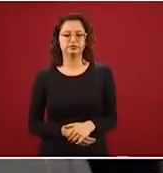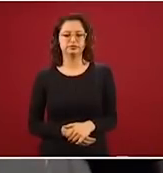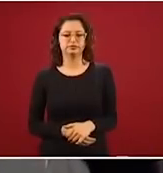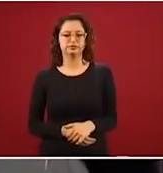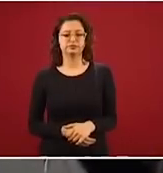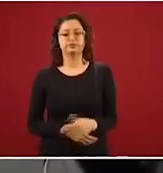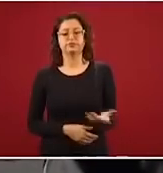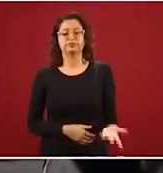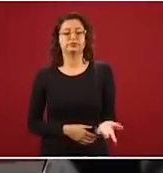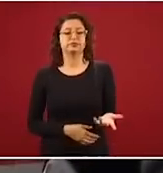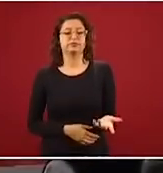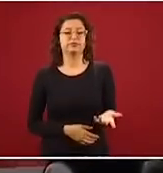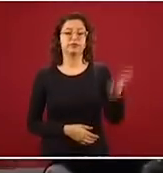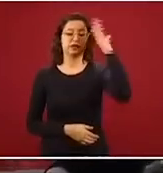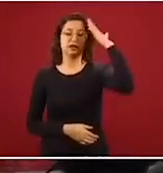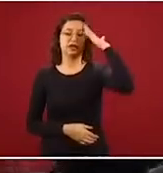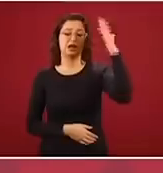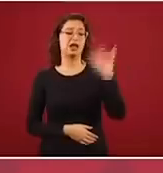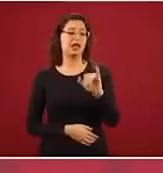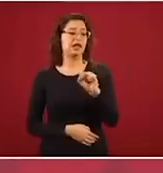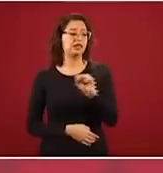quienes dirigieron el ISSSTE, o sea,